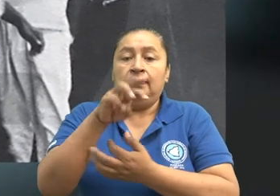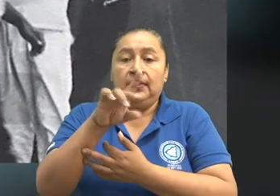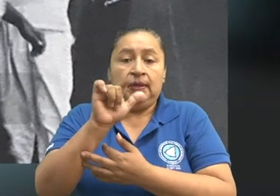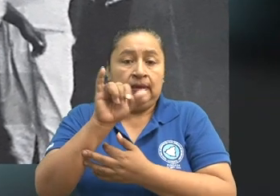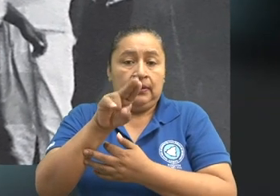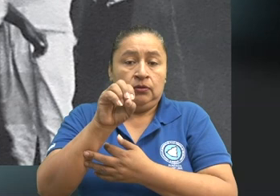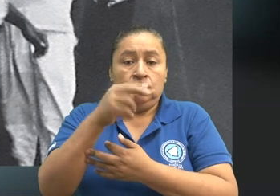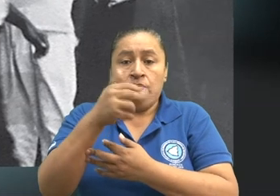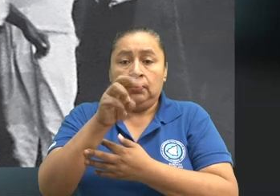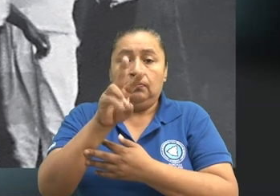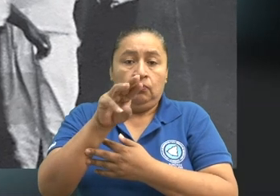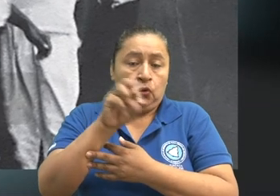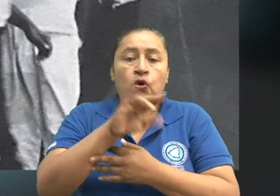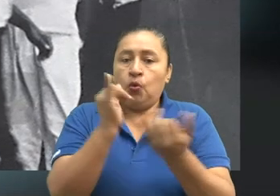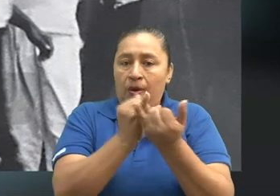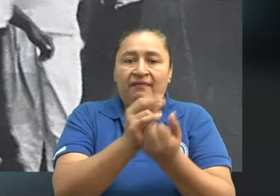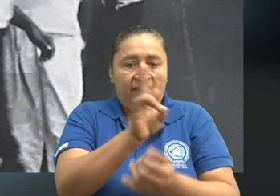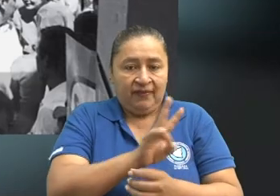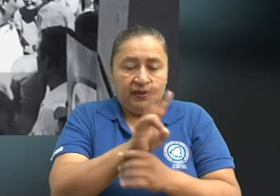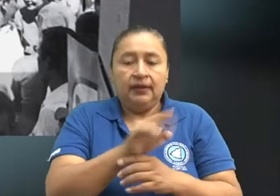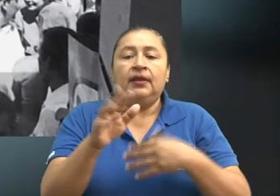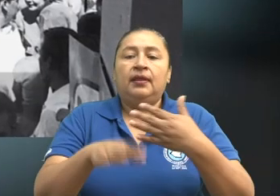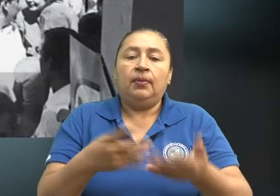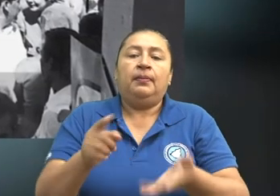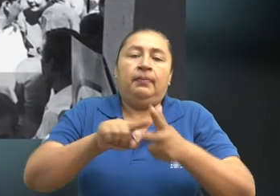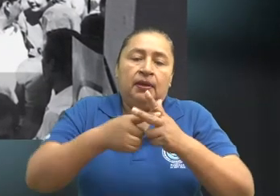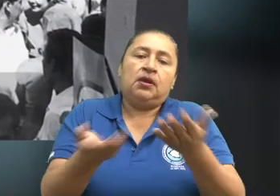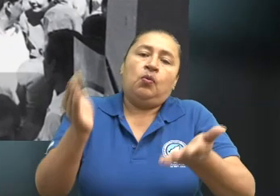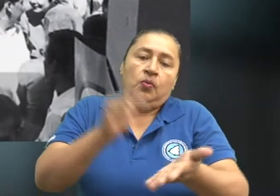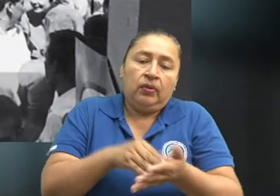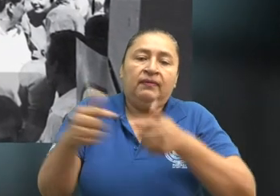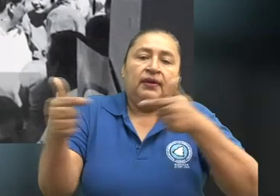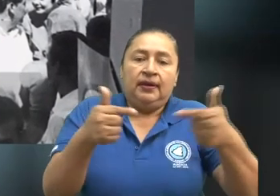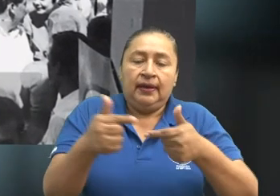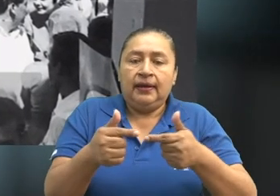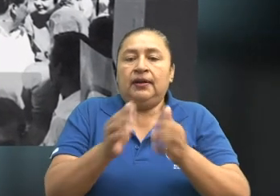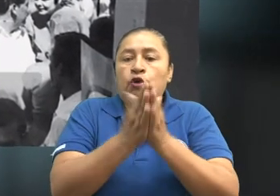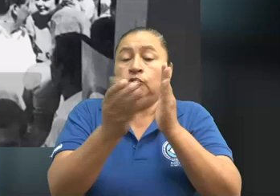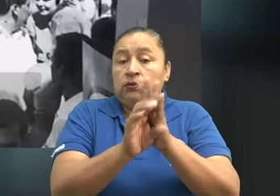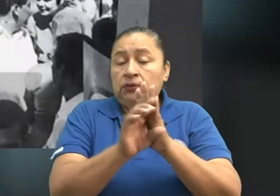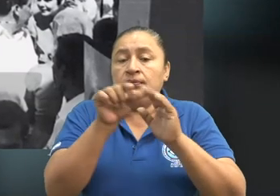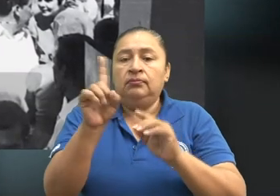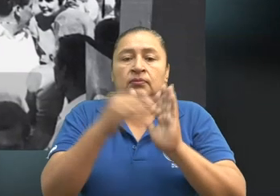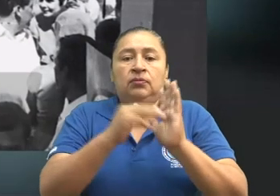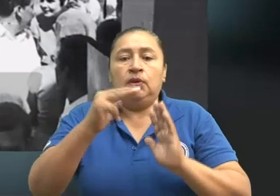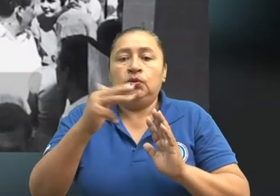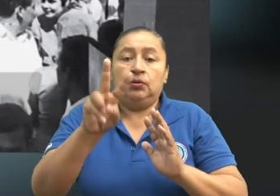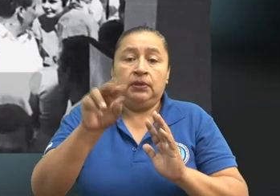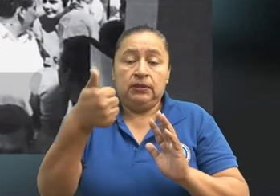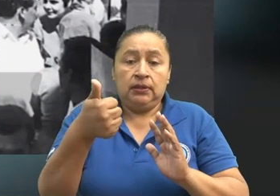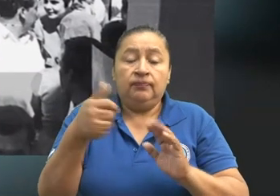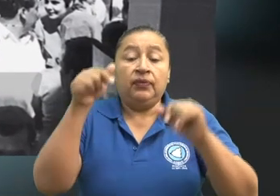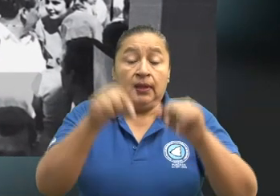civil, la guerra constitucionalista de 1926, que en esa guerra, lo nuevo en esa